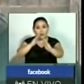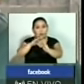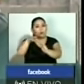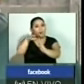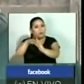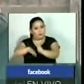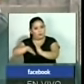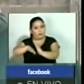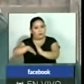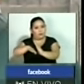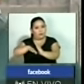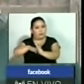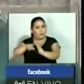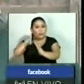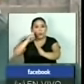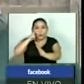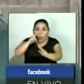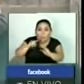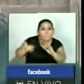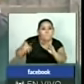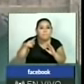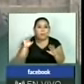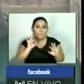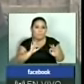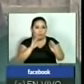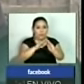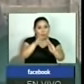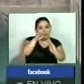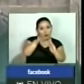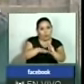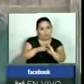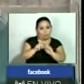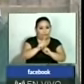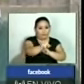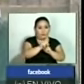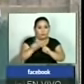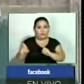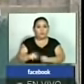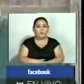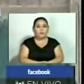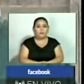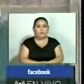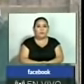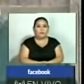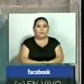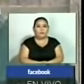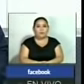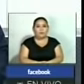evitar exponernos, cumplir la cuarentena y el distanciamiento social.